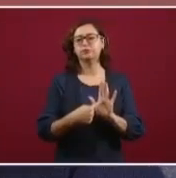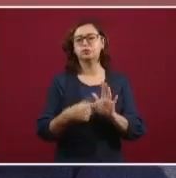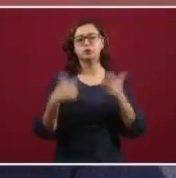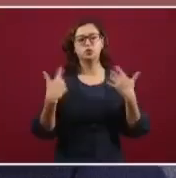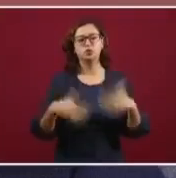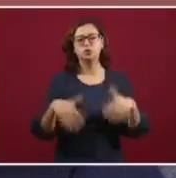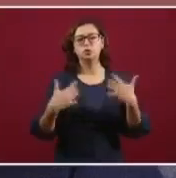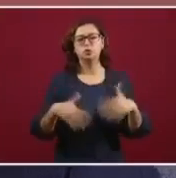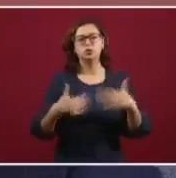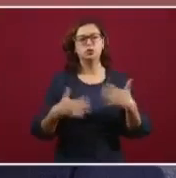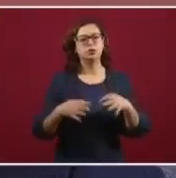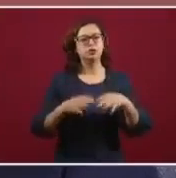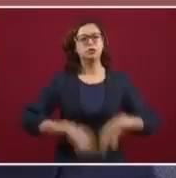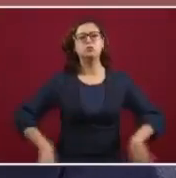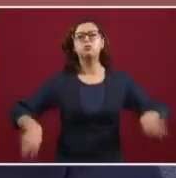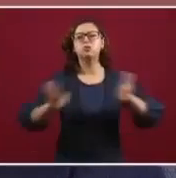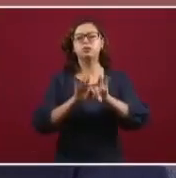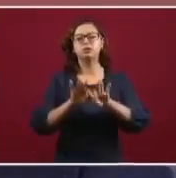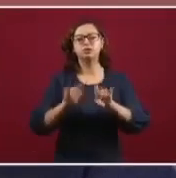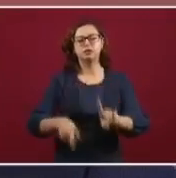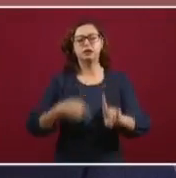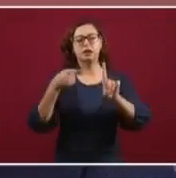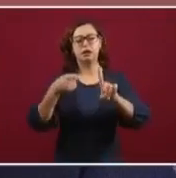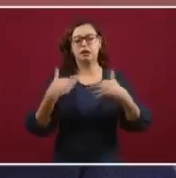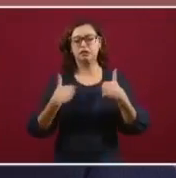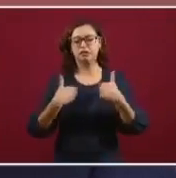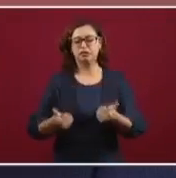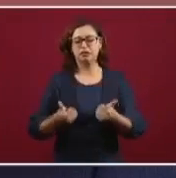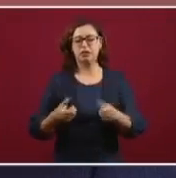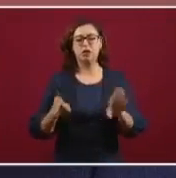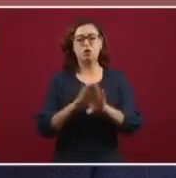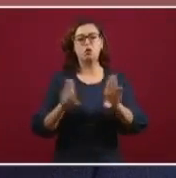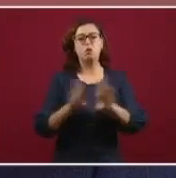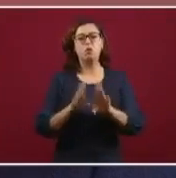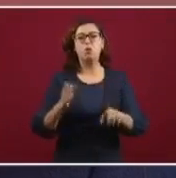fundamental para entender el papel de los medios